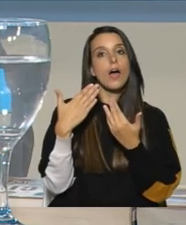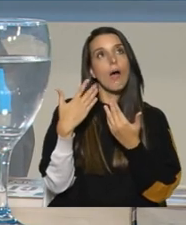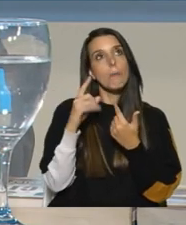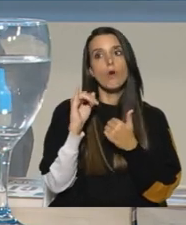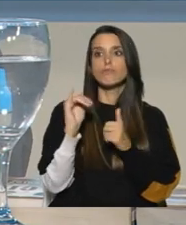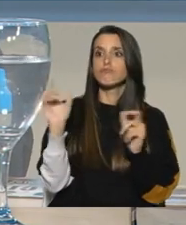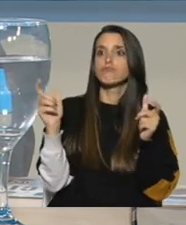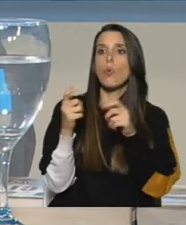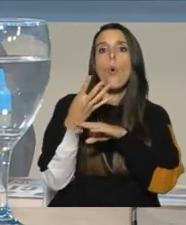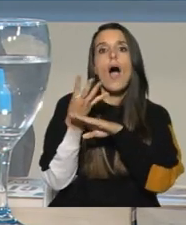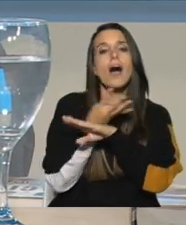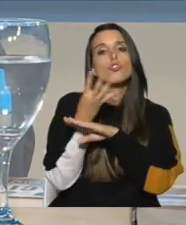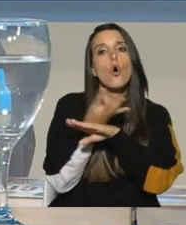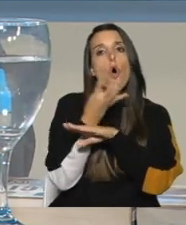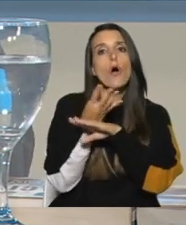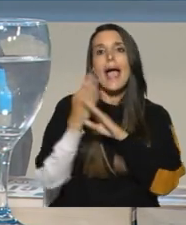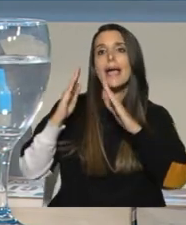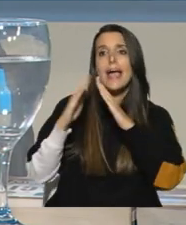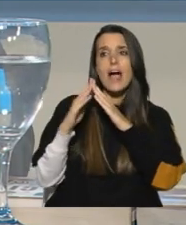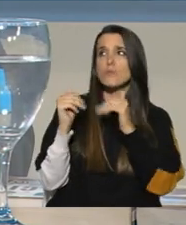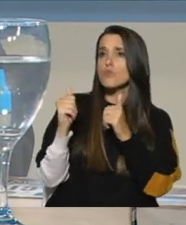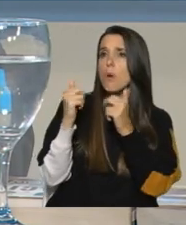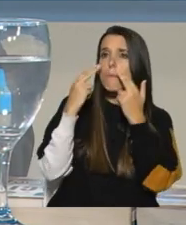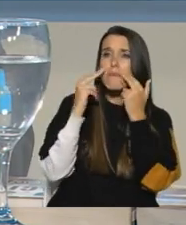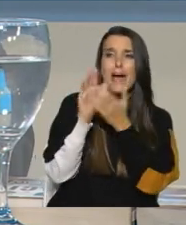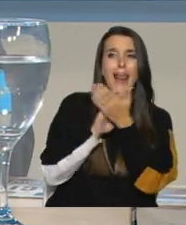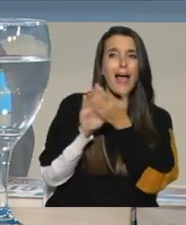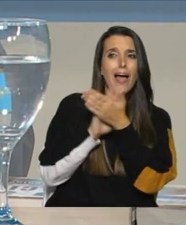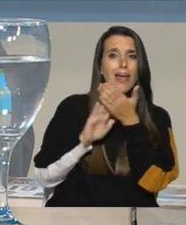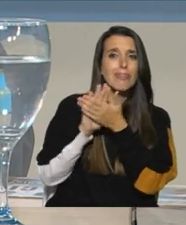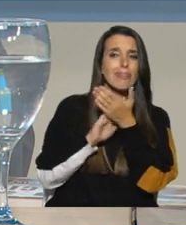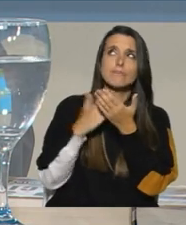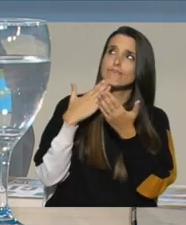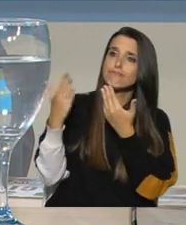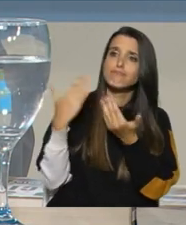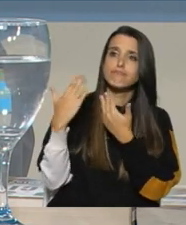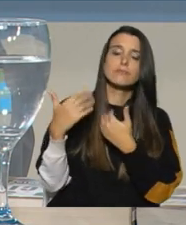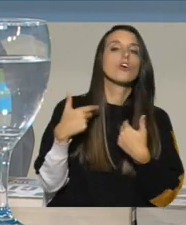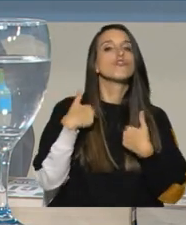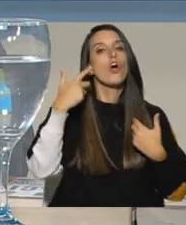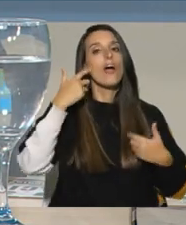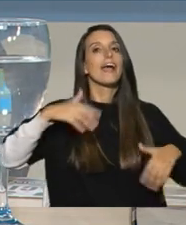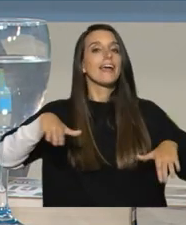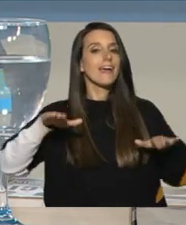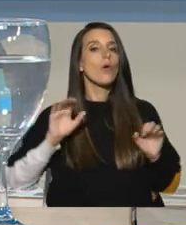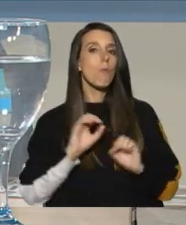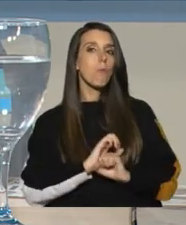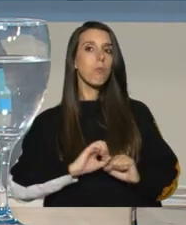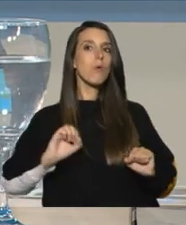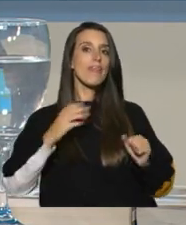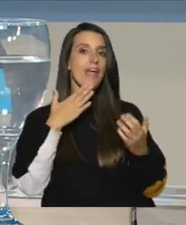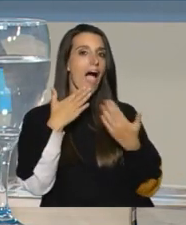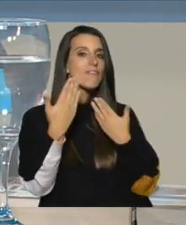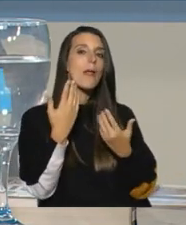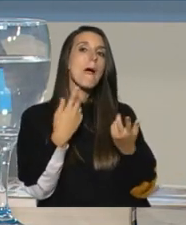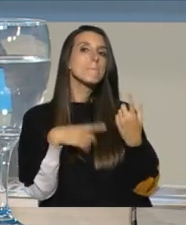tuvimos 4 horas hablando en la casa, lo más bien, sin problema ninguno. O sea, de que yo creo de que se puede hablar, se puede dialogar,